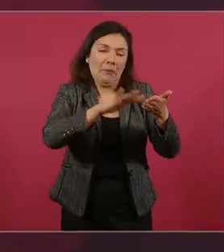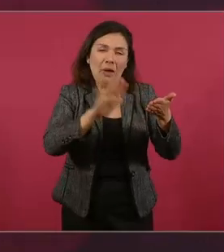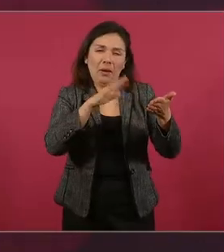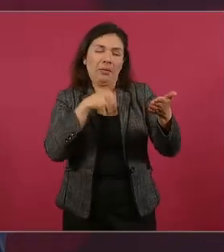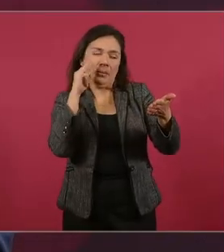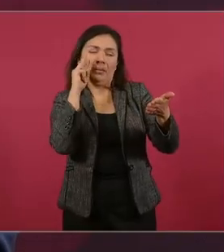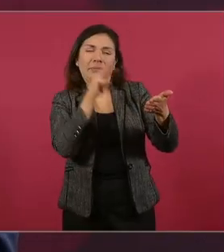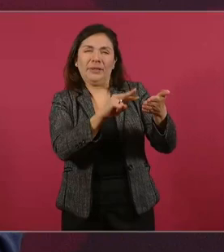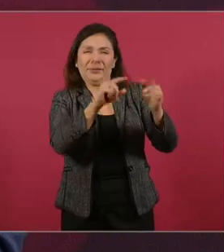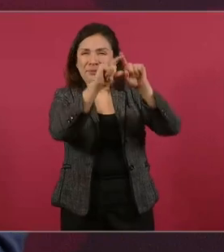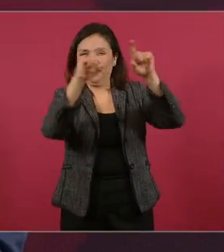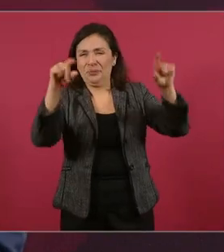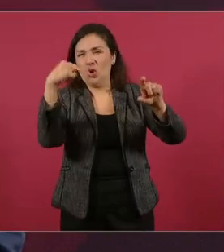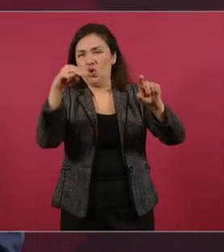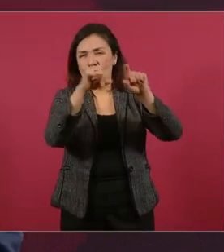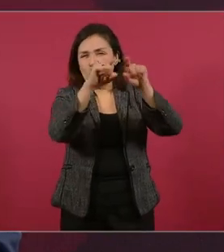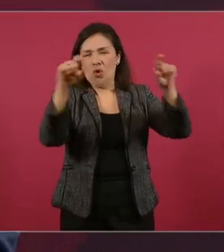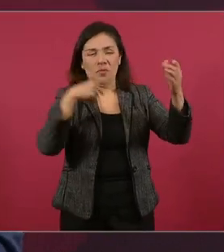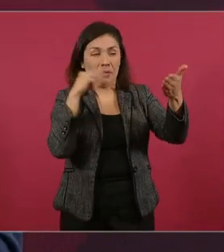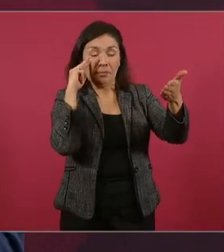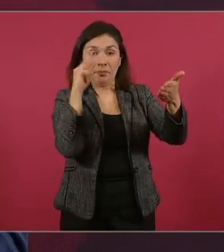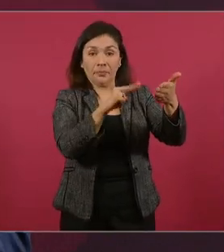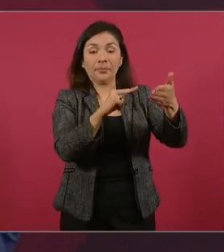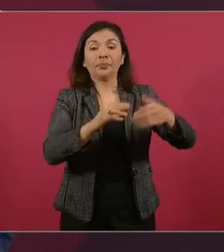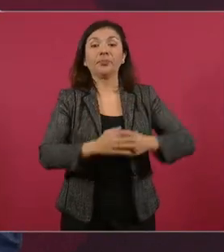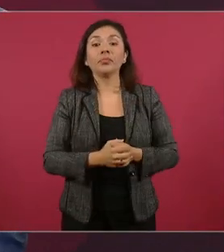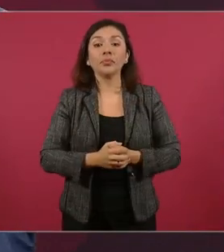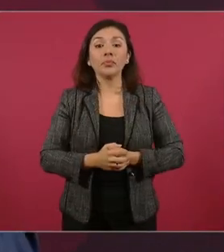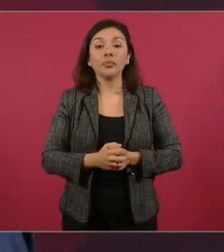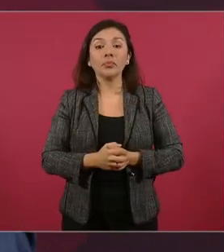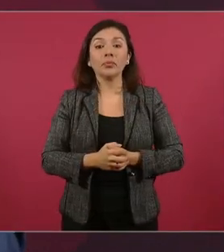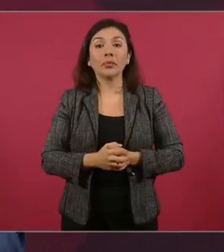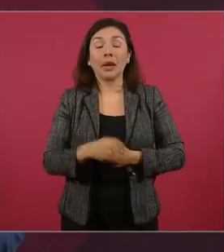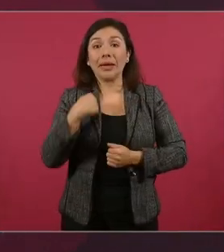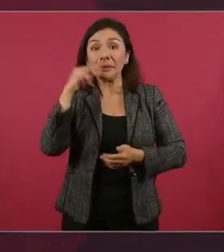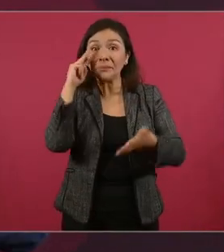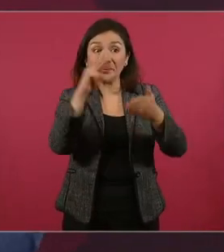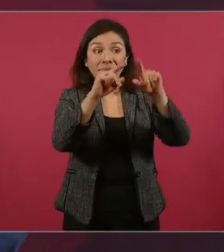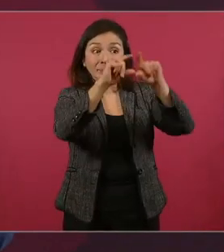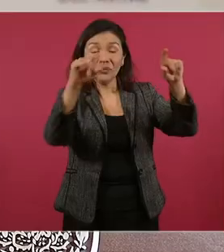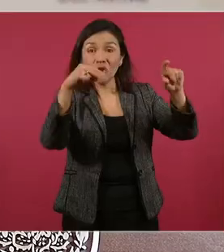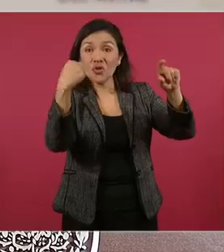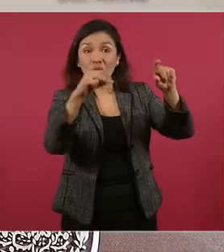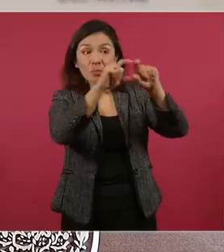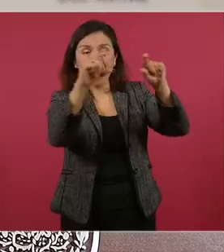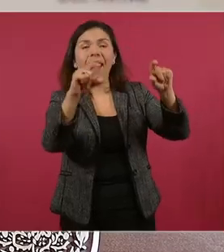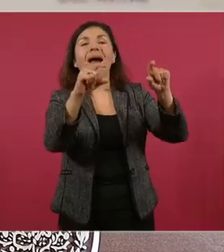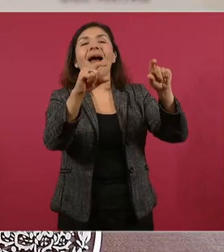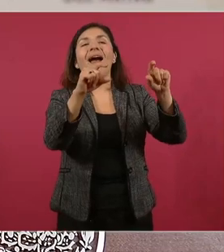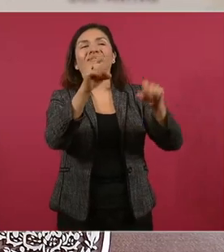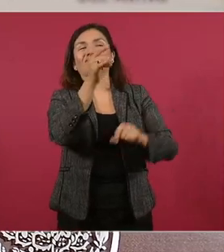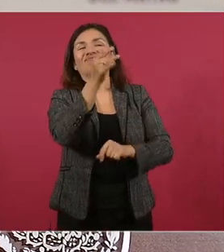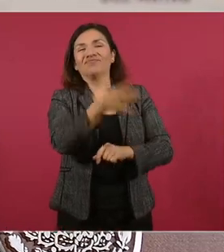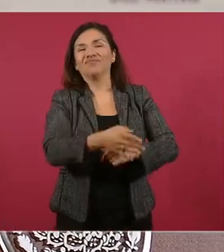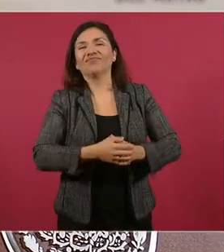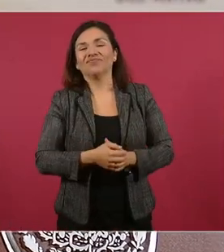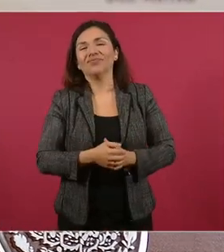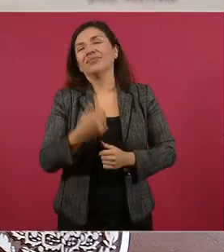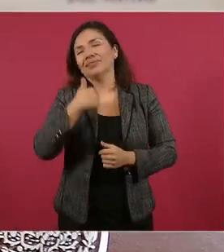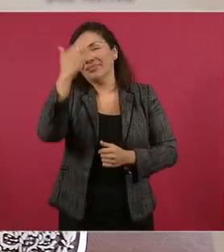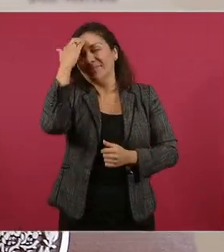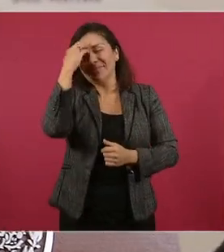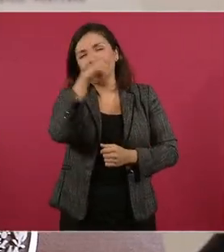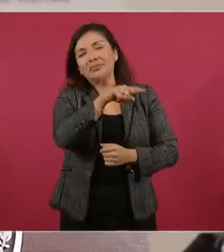pero sí vi el encabezado. Y ya para, ya cuando veo el encabezado, ya como son, sí,